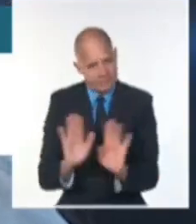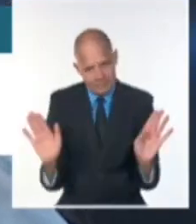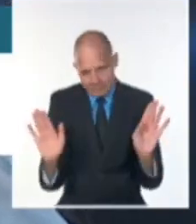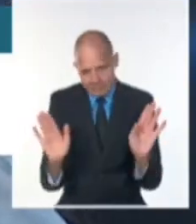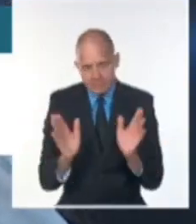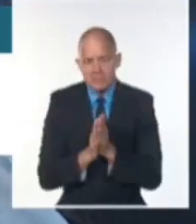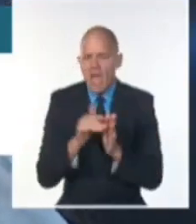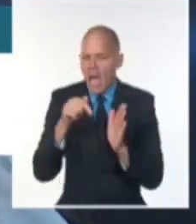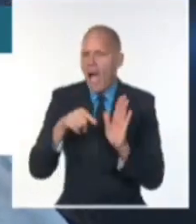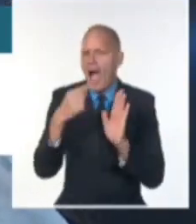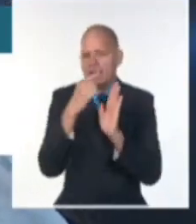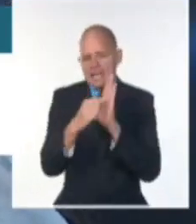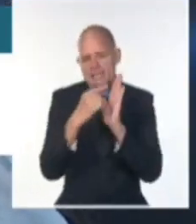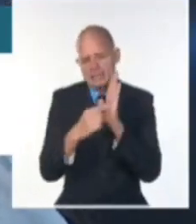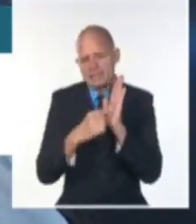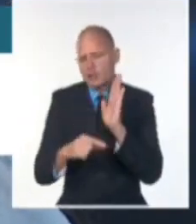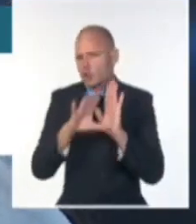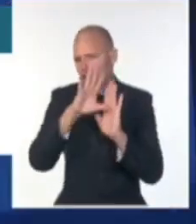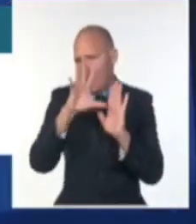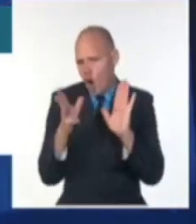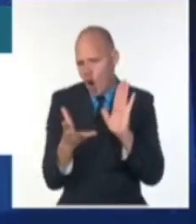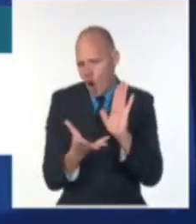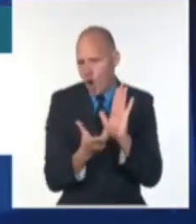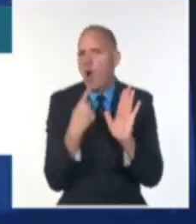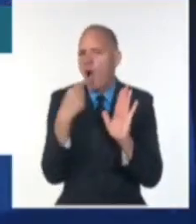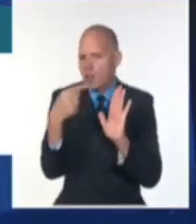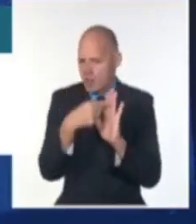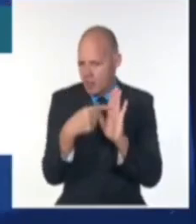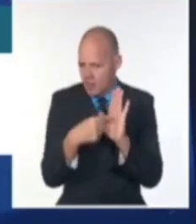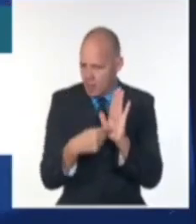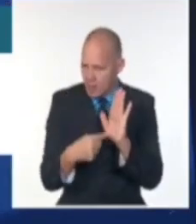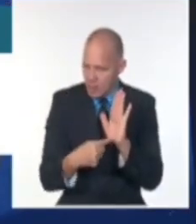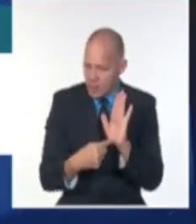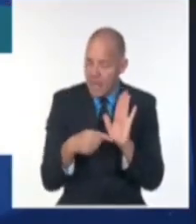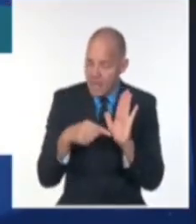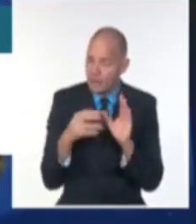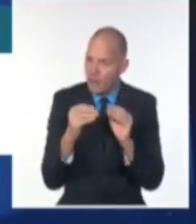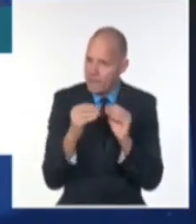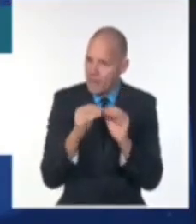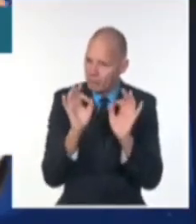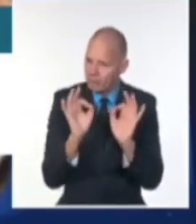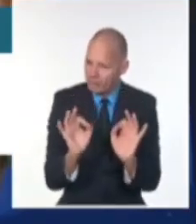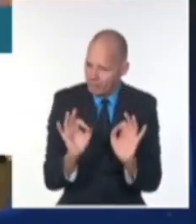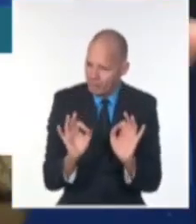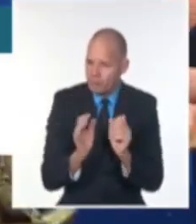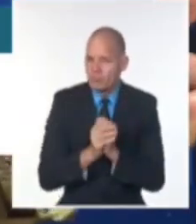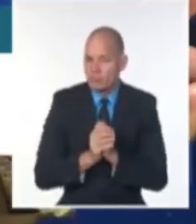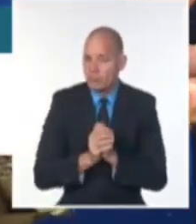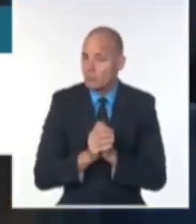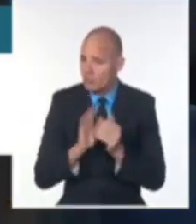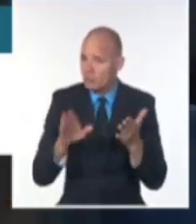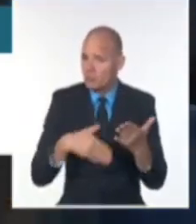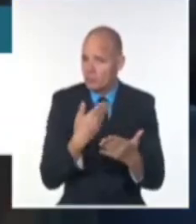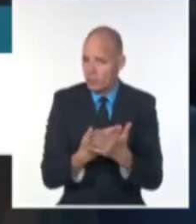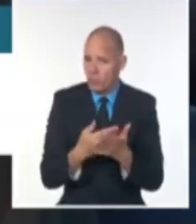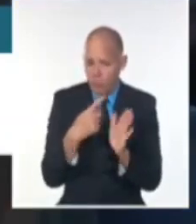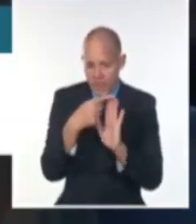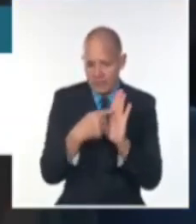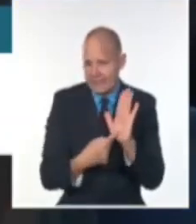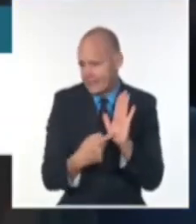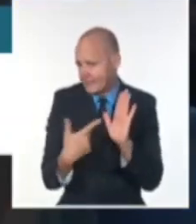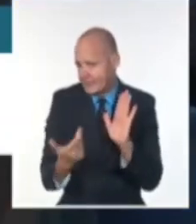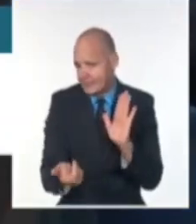la vez constituyen temas propios o especializados. Con estas propuestas se actualiza